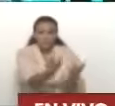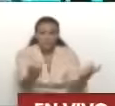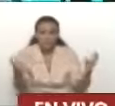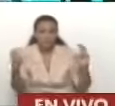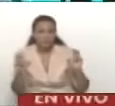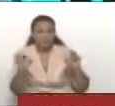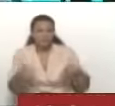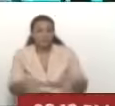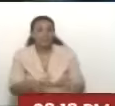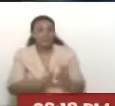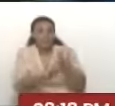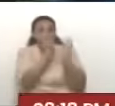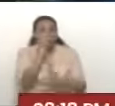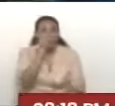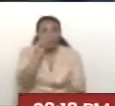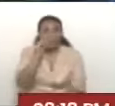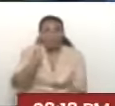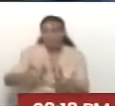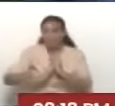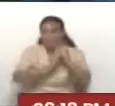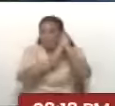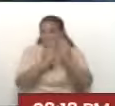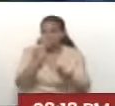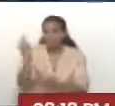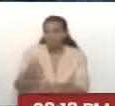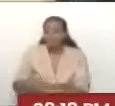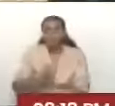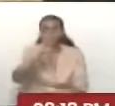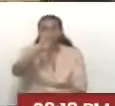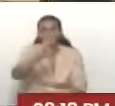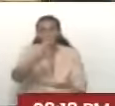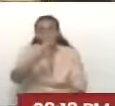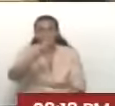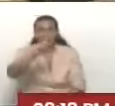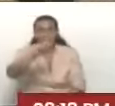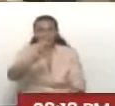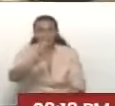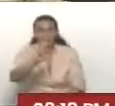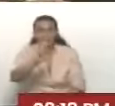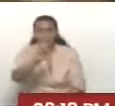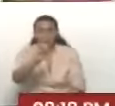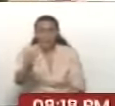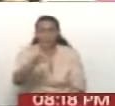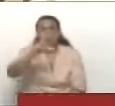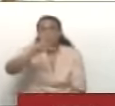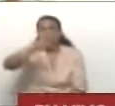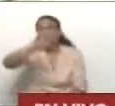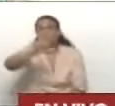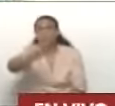líder. Ernesto, adelante, ¿qué me cuenta? ¿Qué me trajiste aquí?